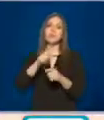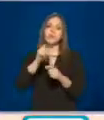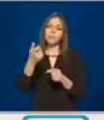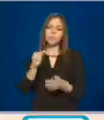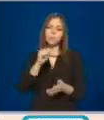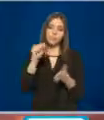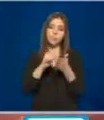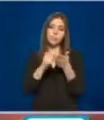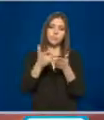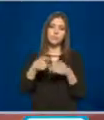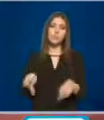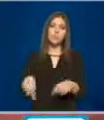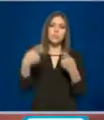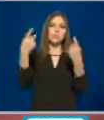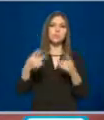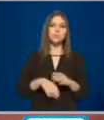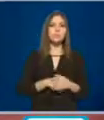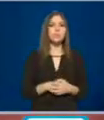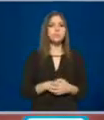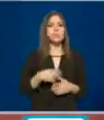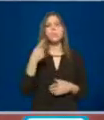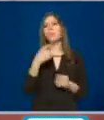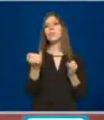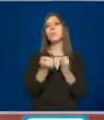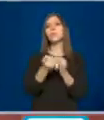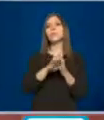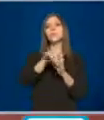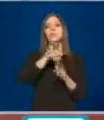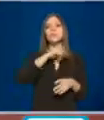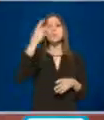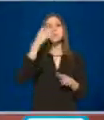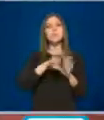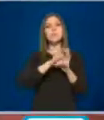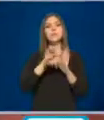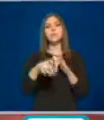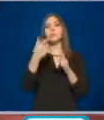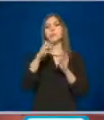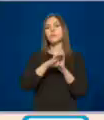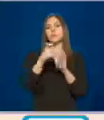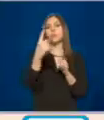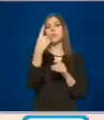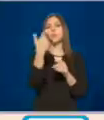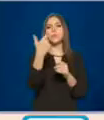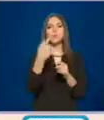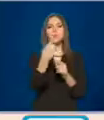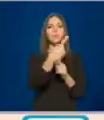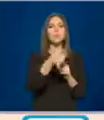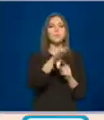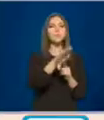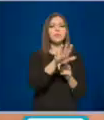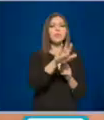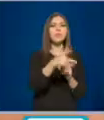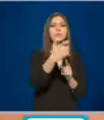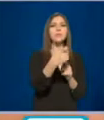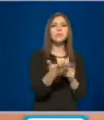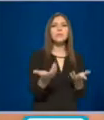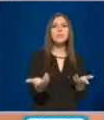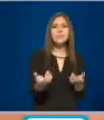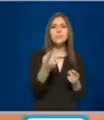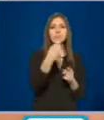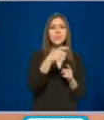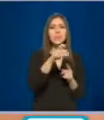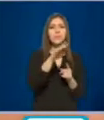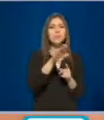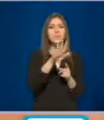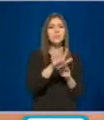puedo manejar precios psicológicos, por decir, este te va a costar 195 pesos. ¿Por qué no 200? Porque 195... Se oye